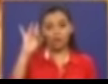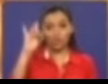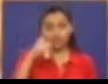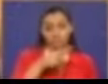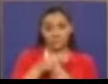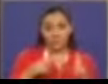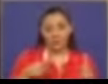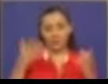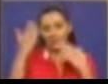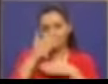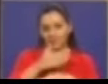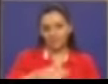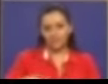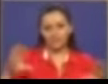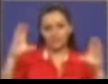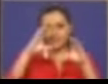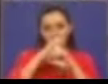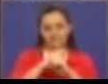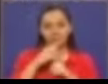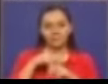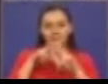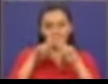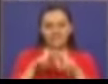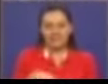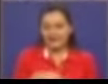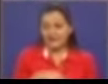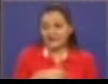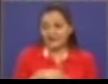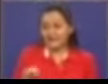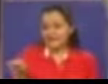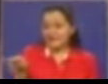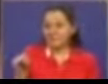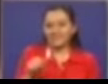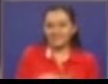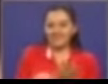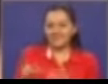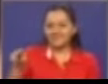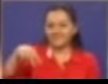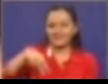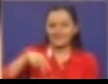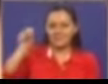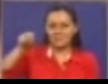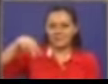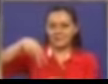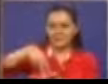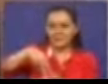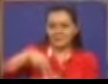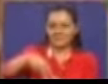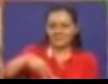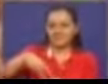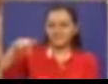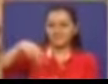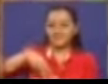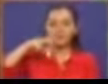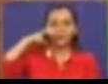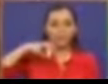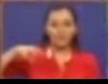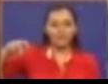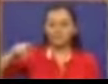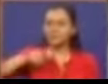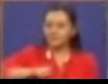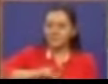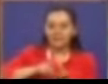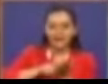el gabinete. Yo fui a la segunda revisión. ¿Dónde está Sandrita? No se paró, pues, Sandrita, no la vi al menos. Nuestra ministra de Turismo, llévele un